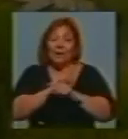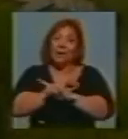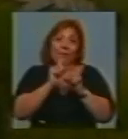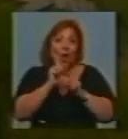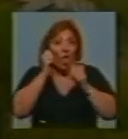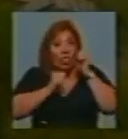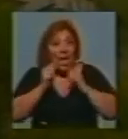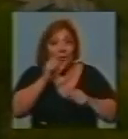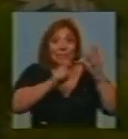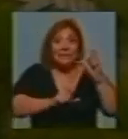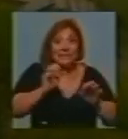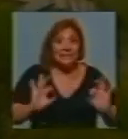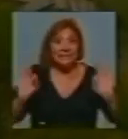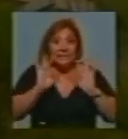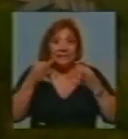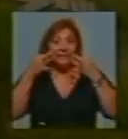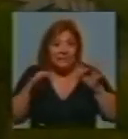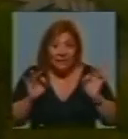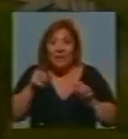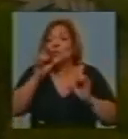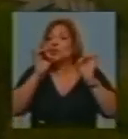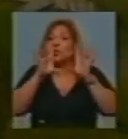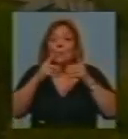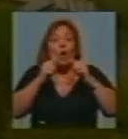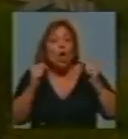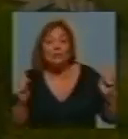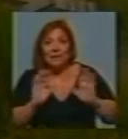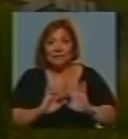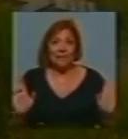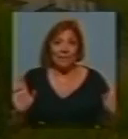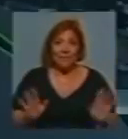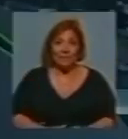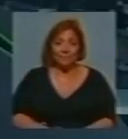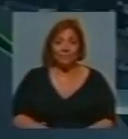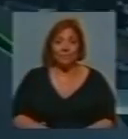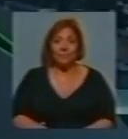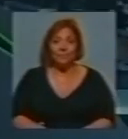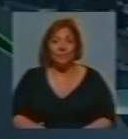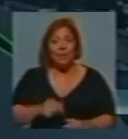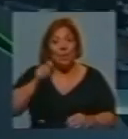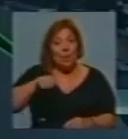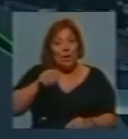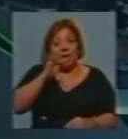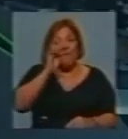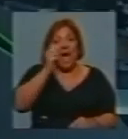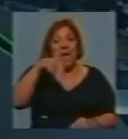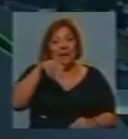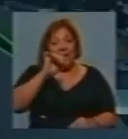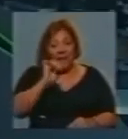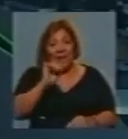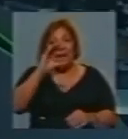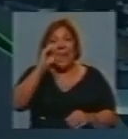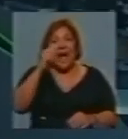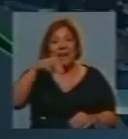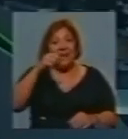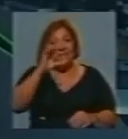daños a las personas y los daños han sido únicamente materiales. La jueza Fanny Canessa archivó la denuncia